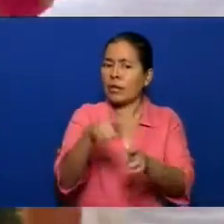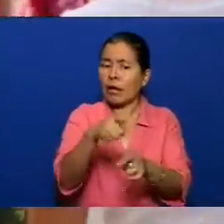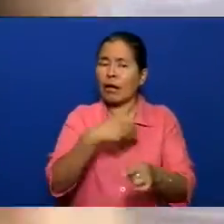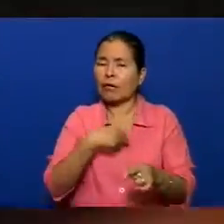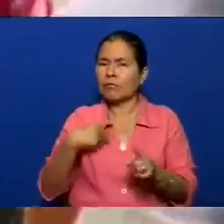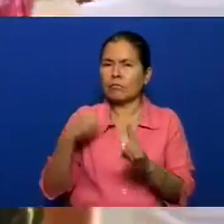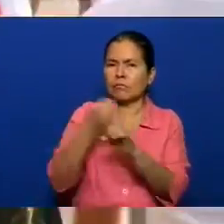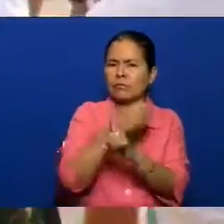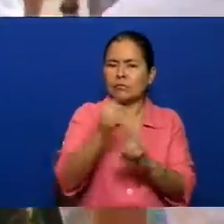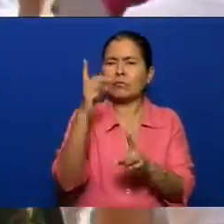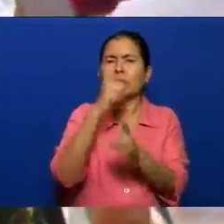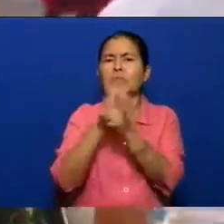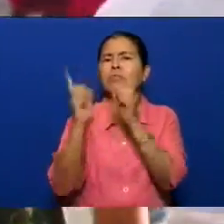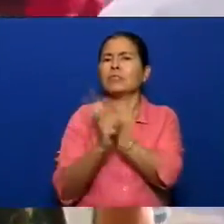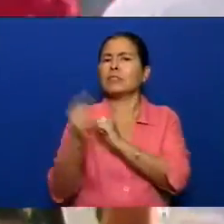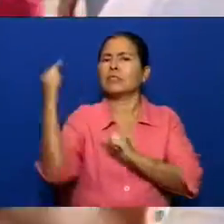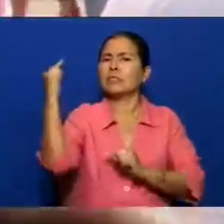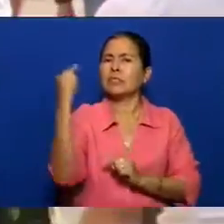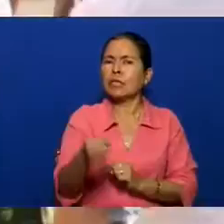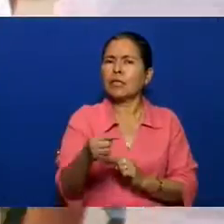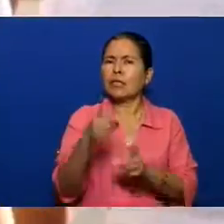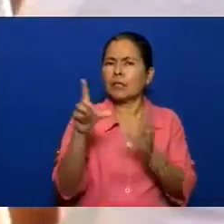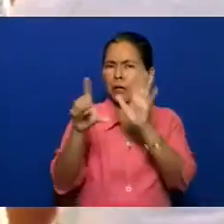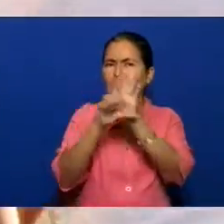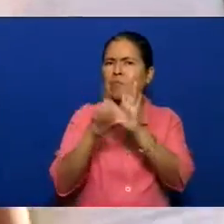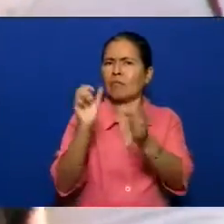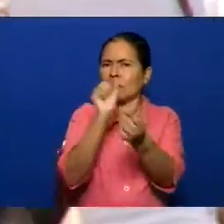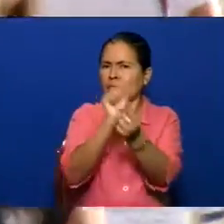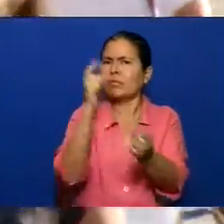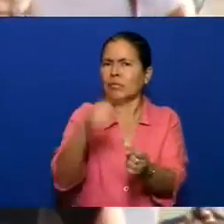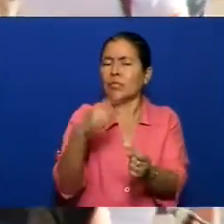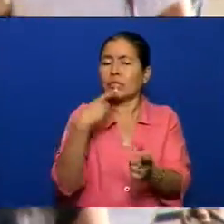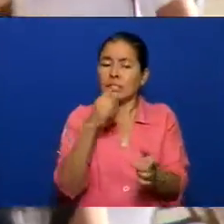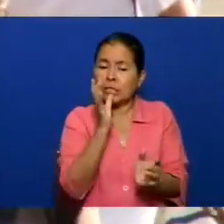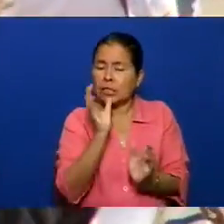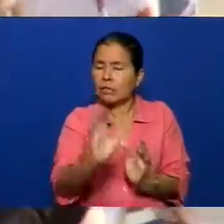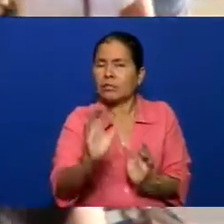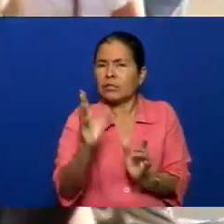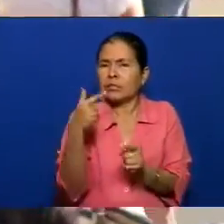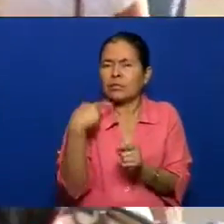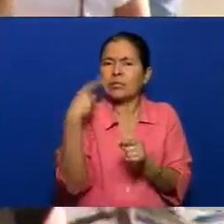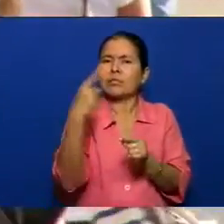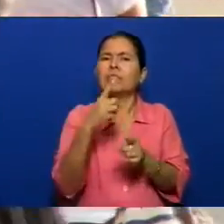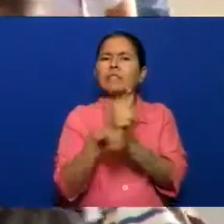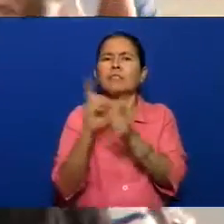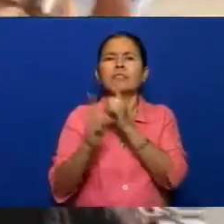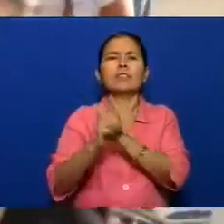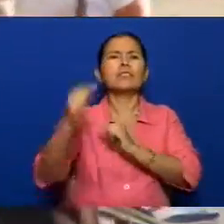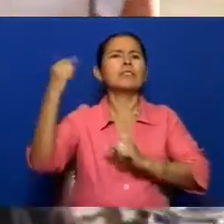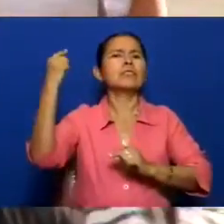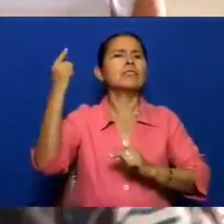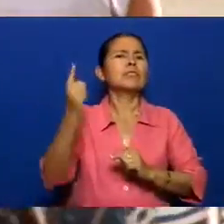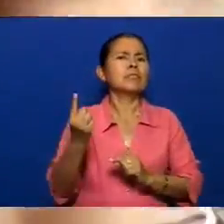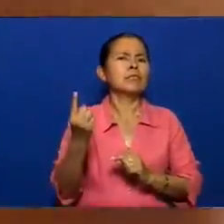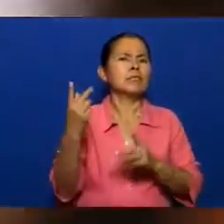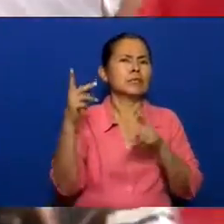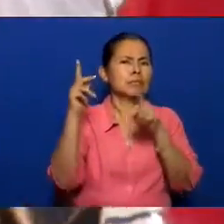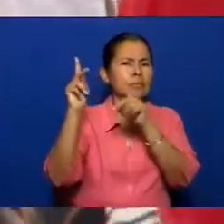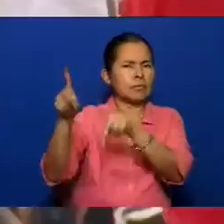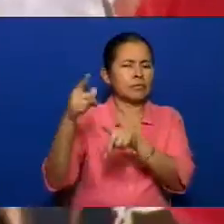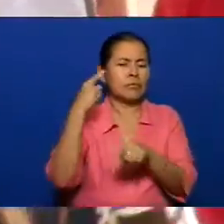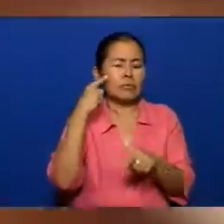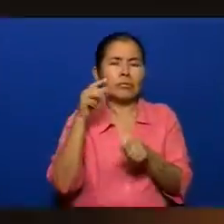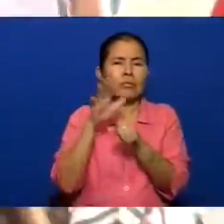ley, y si es un crimen contra niños, con mayor razón. Pero el reto también está en cómo logramos que la